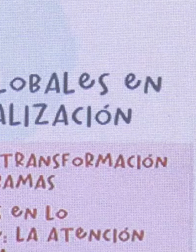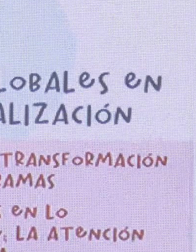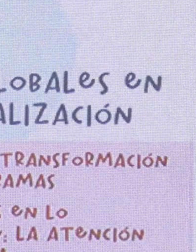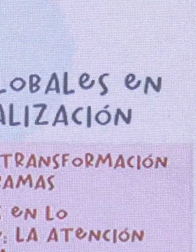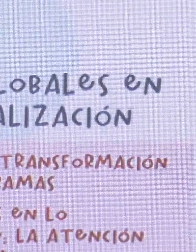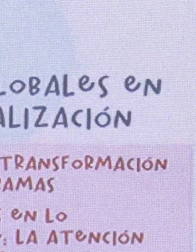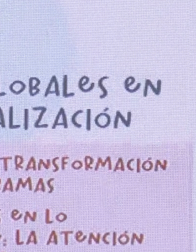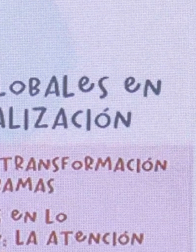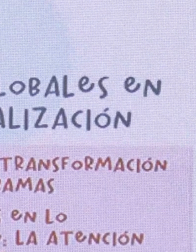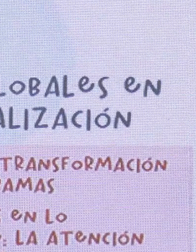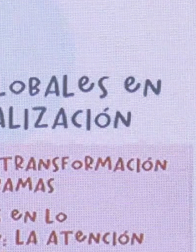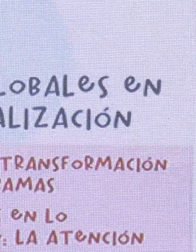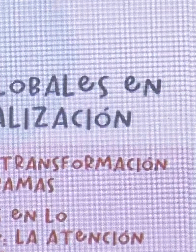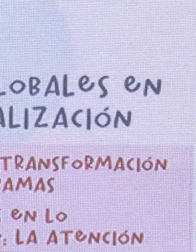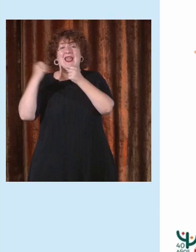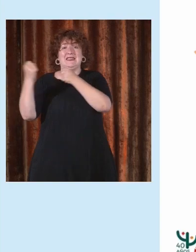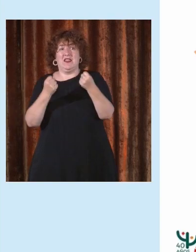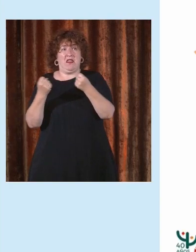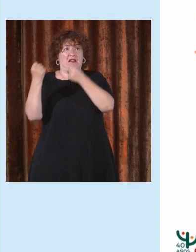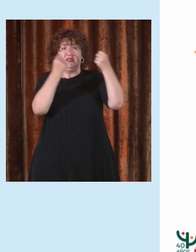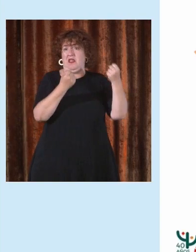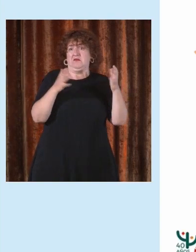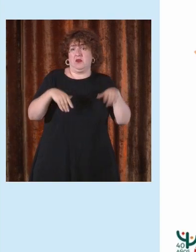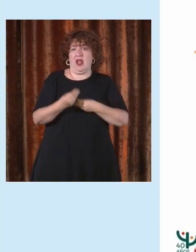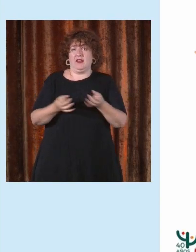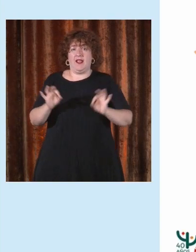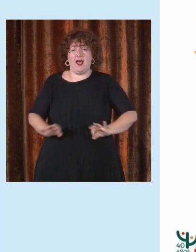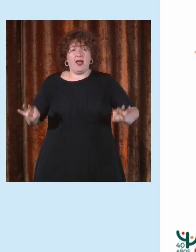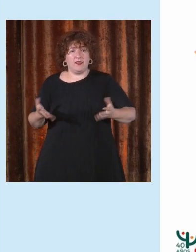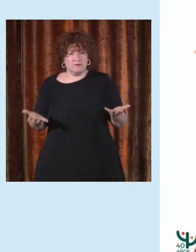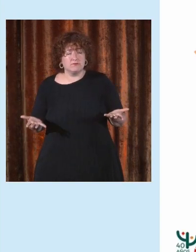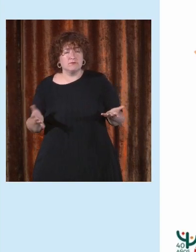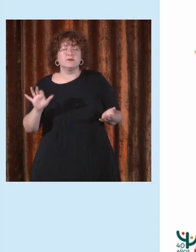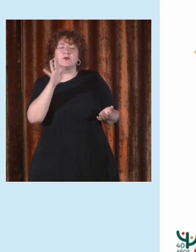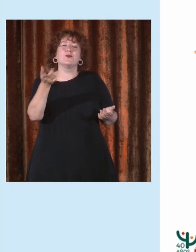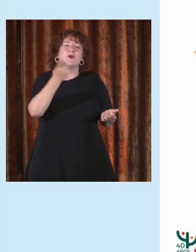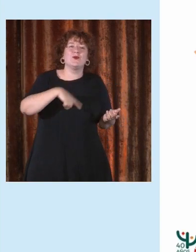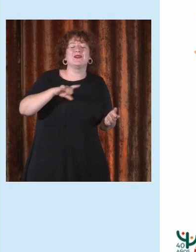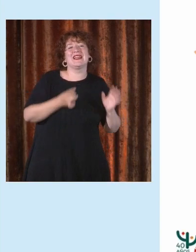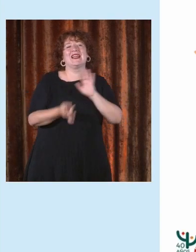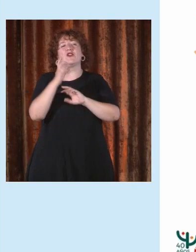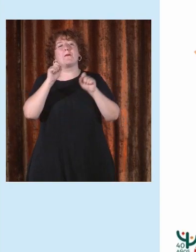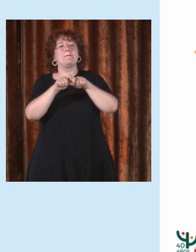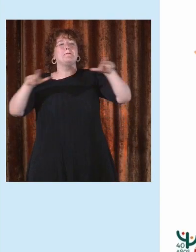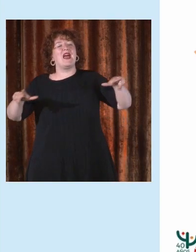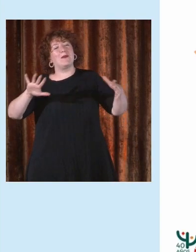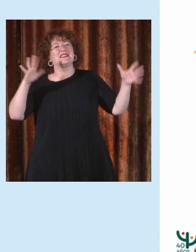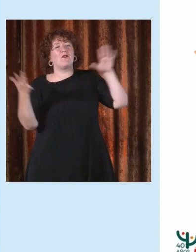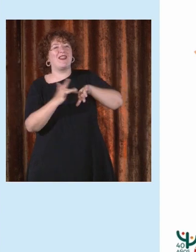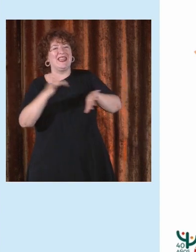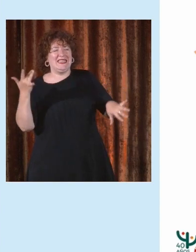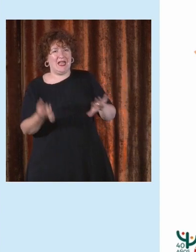parte de los profesionales y las profesionales. Para eso vamos a crear, aquí le estamos llamando Plataforma para la Transformación